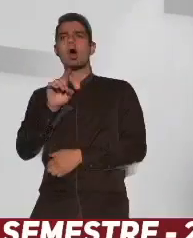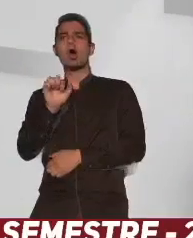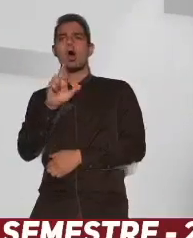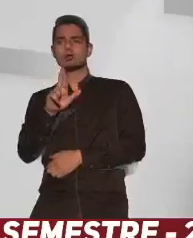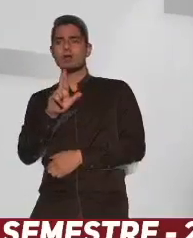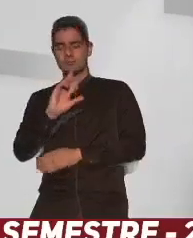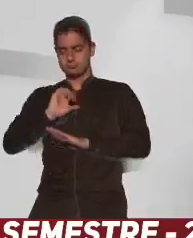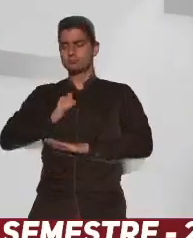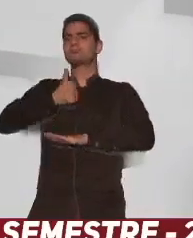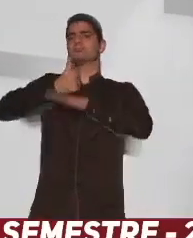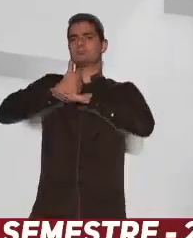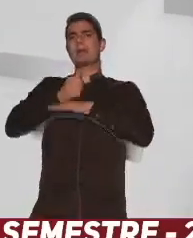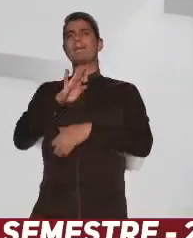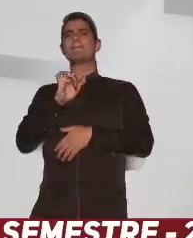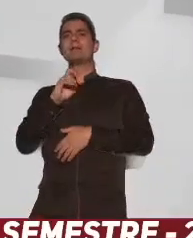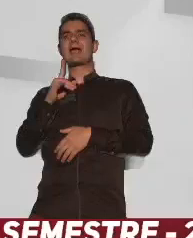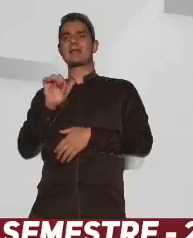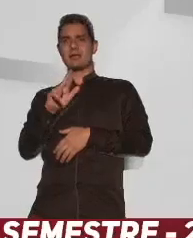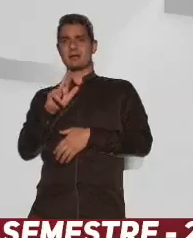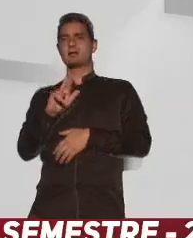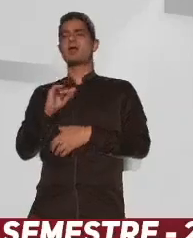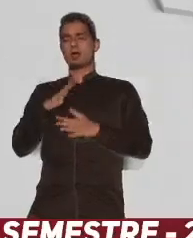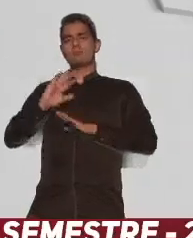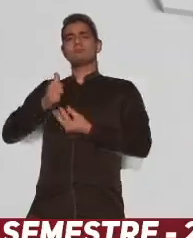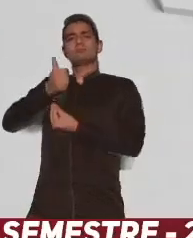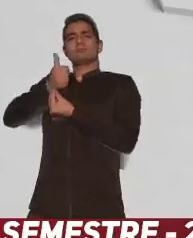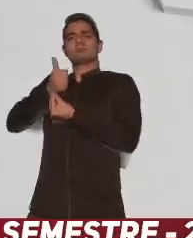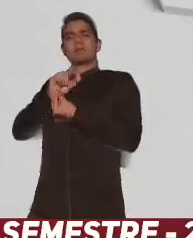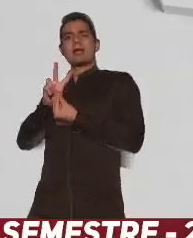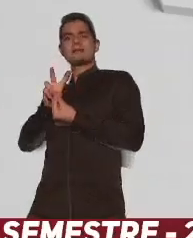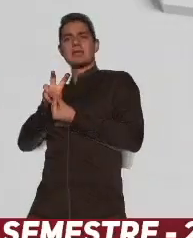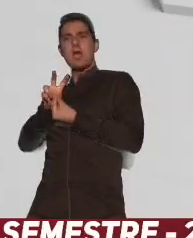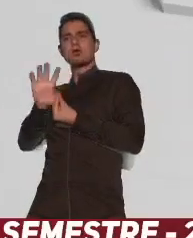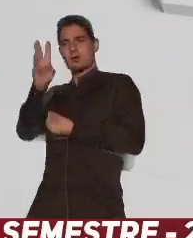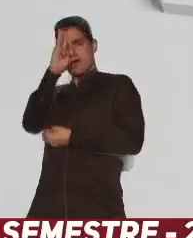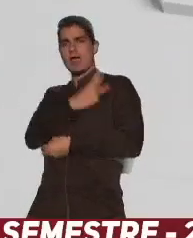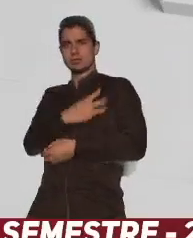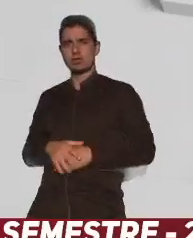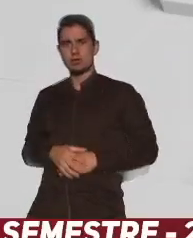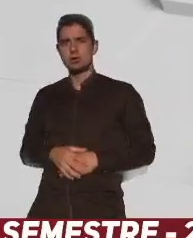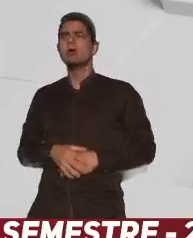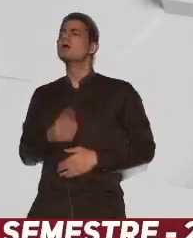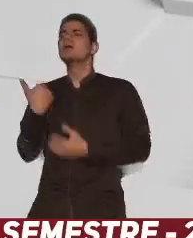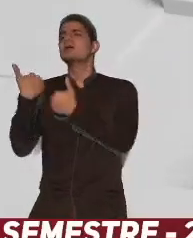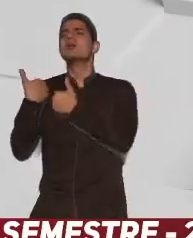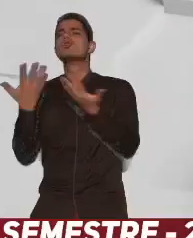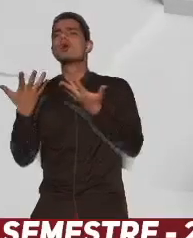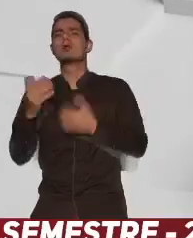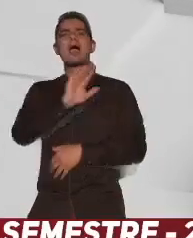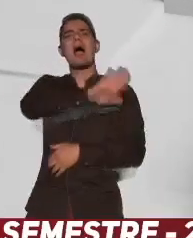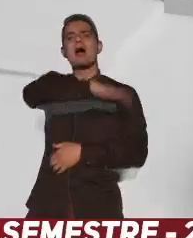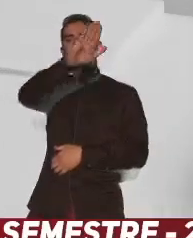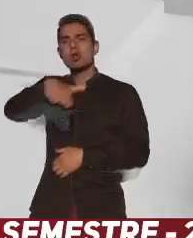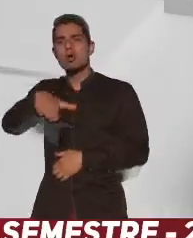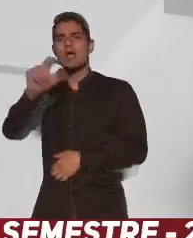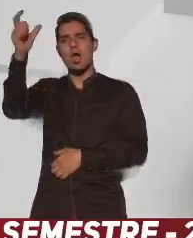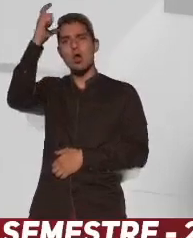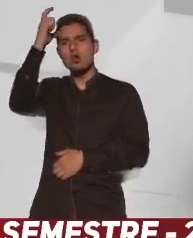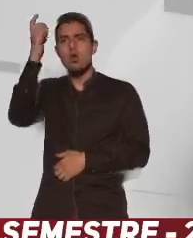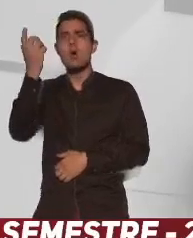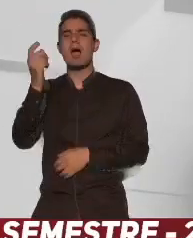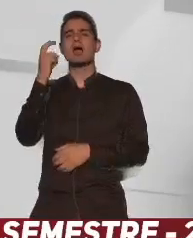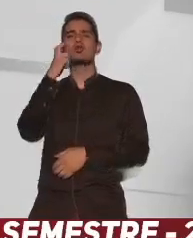la séptima división de nuestro Ejército, con área de responsabilidad en los departamentos de Antioquia, Córdoba, Chocó y en